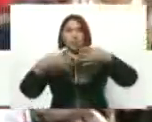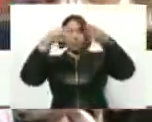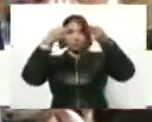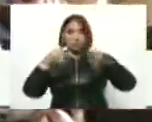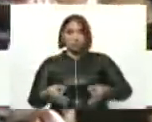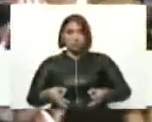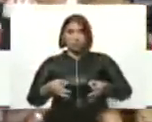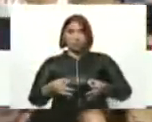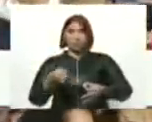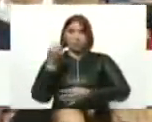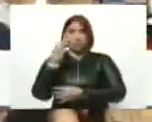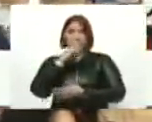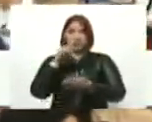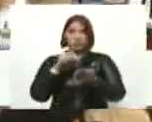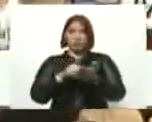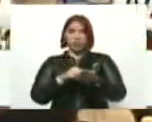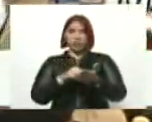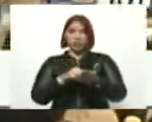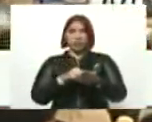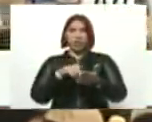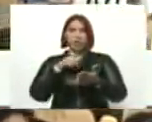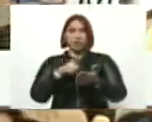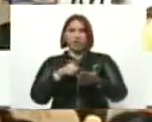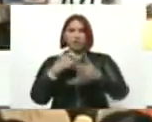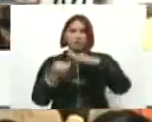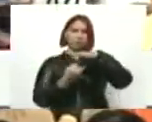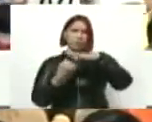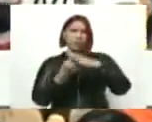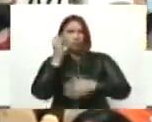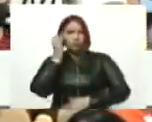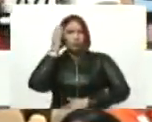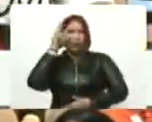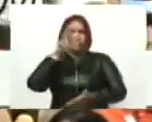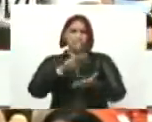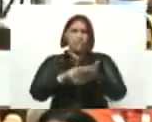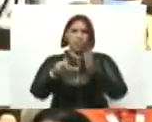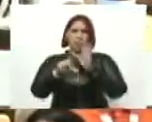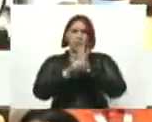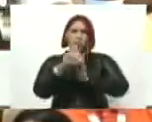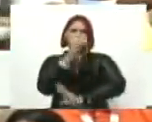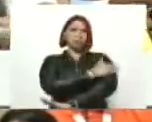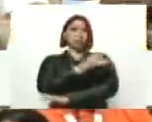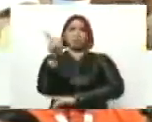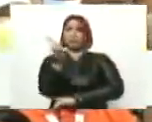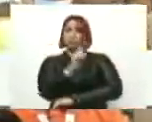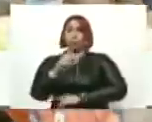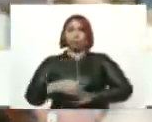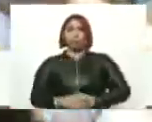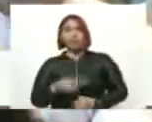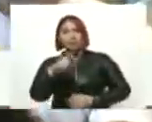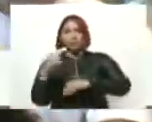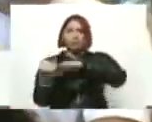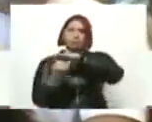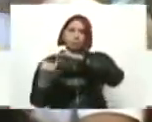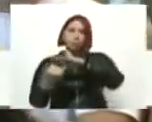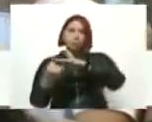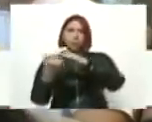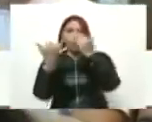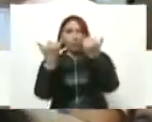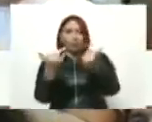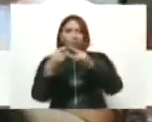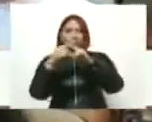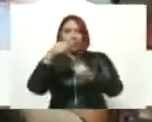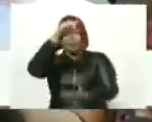de la Asamblea Nacional? ¿La Asamblea Nacional es un ente creado para aprobar leyes para la burguesía? No, es un ente en este momento